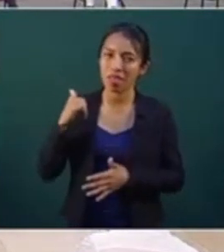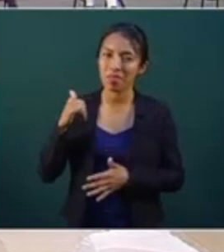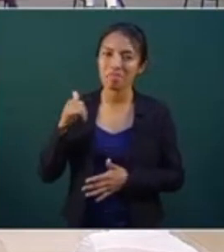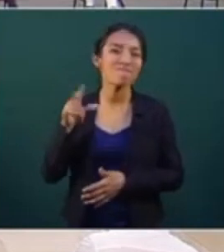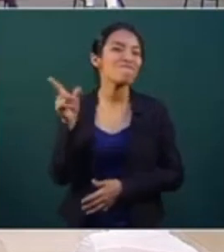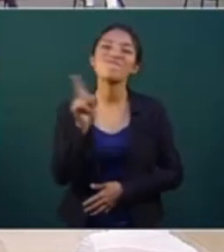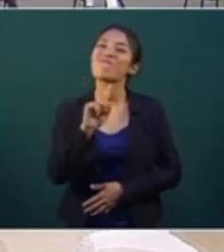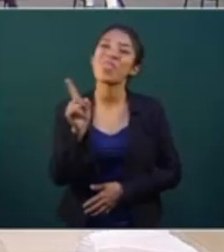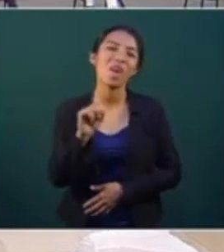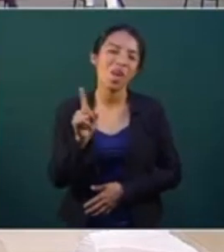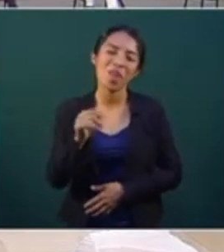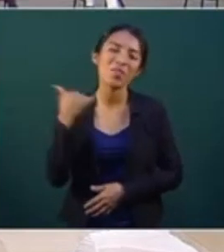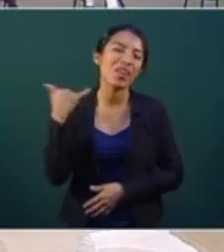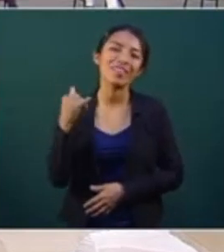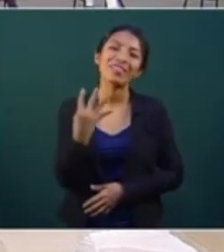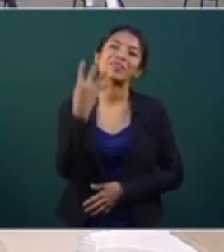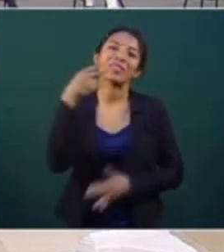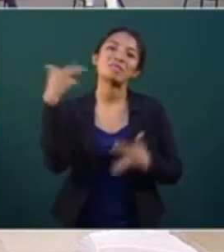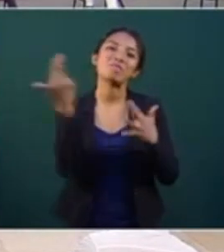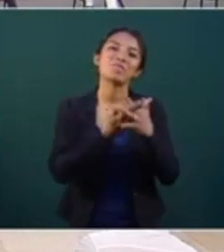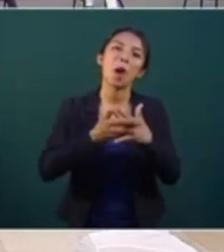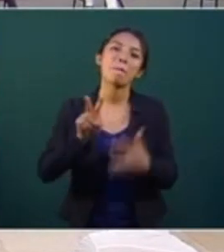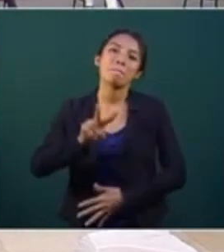4 homicidios el viernes.